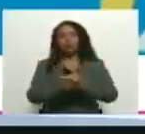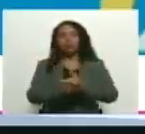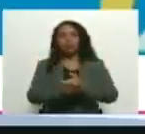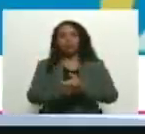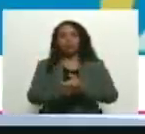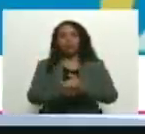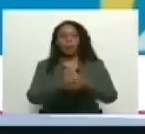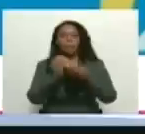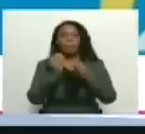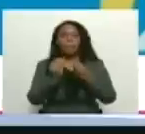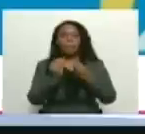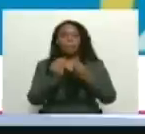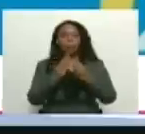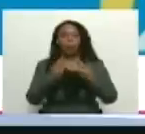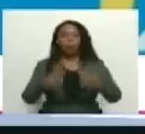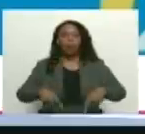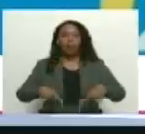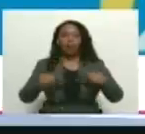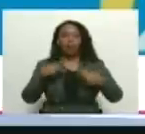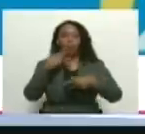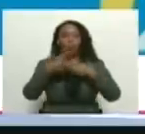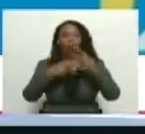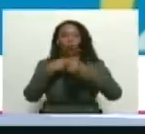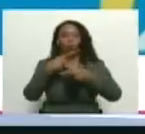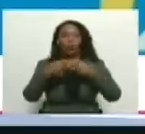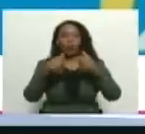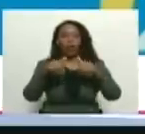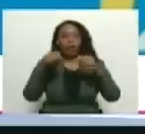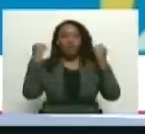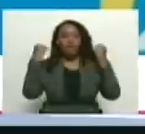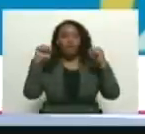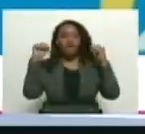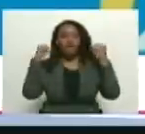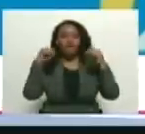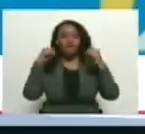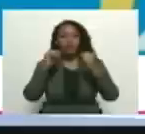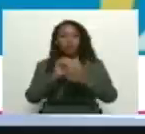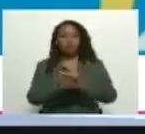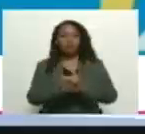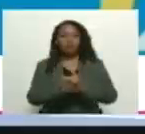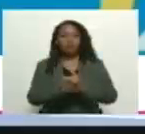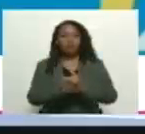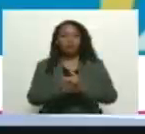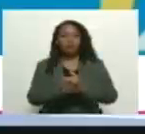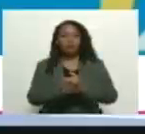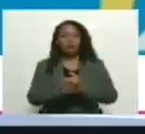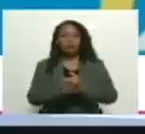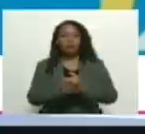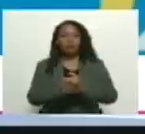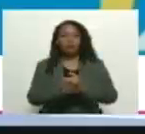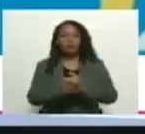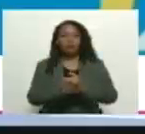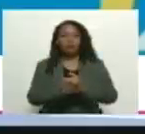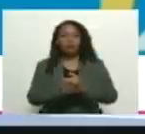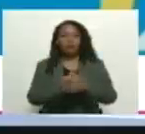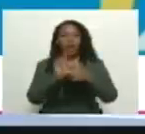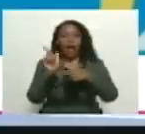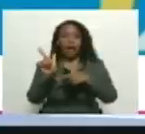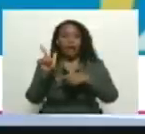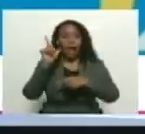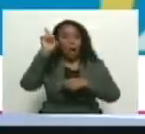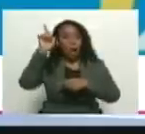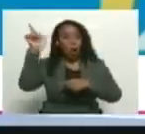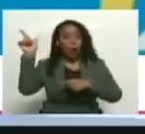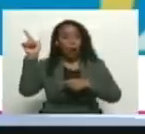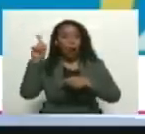para toda la vida política, democrática del país, tiene que ser bueno para gobernar. Esa fue la lógica